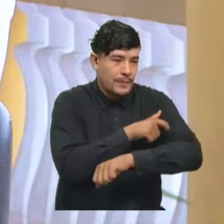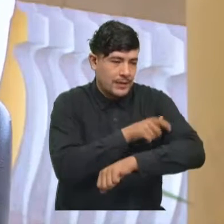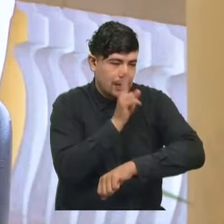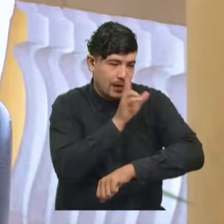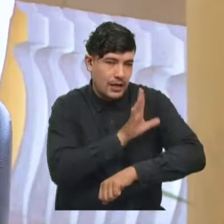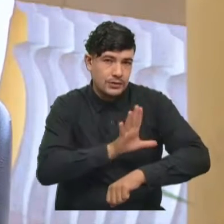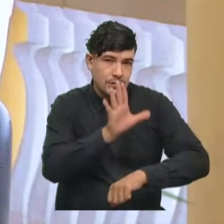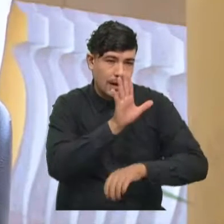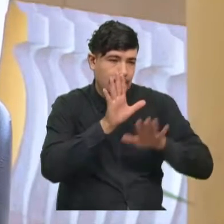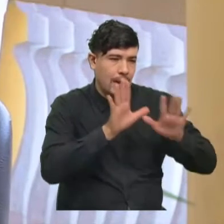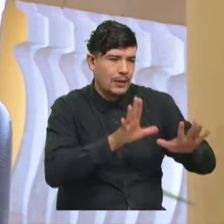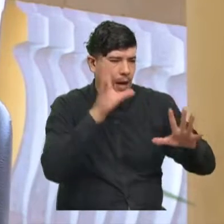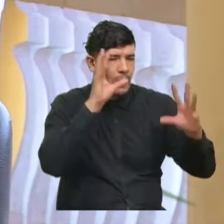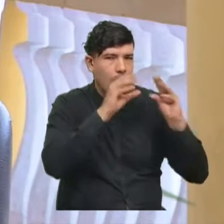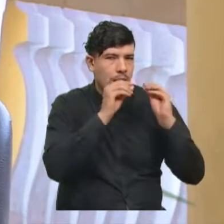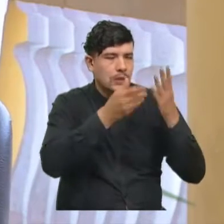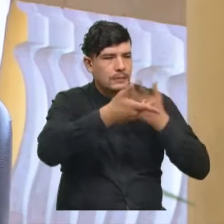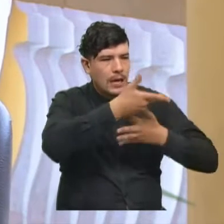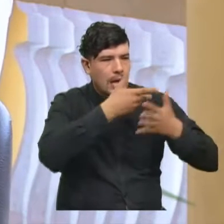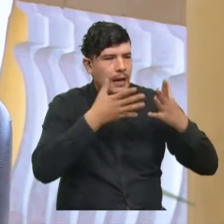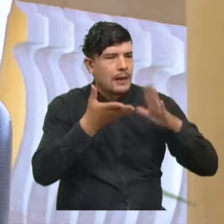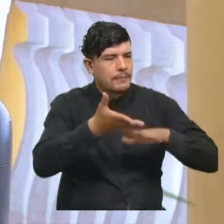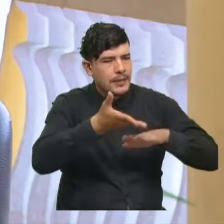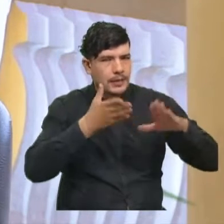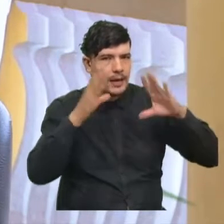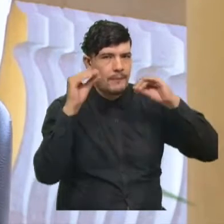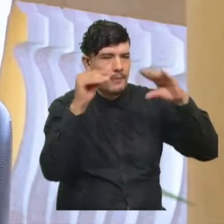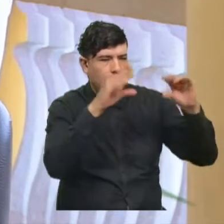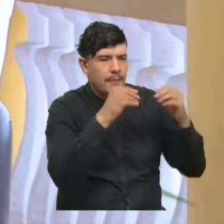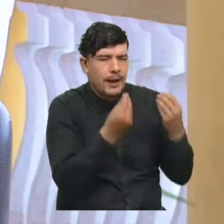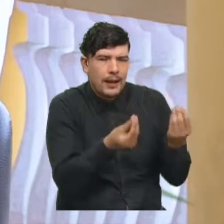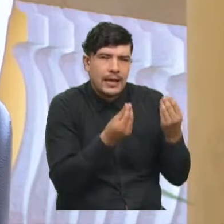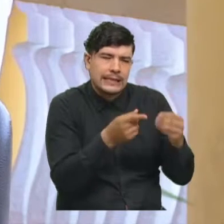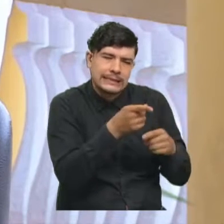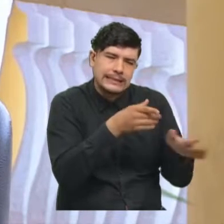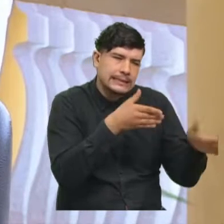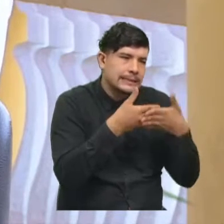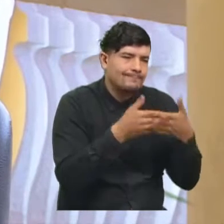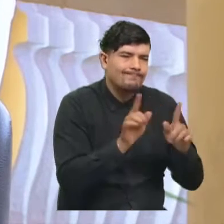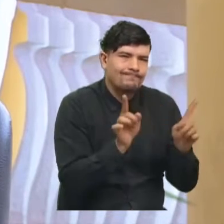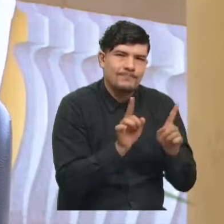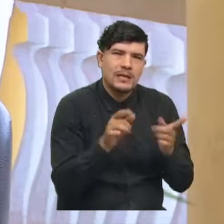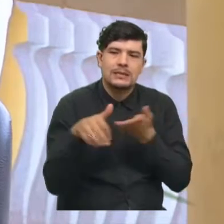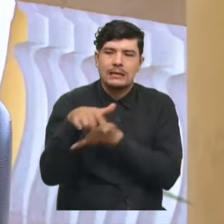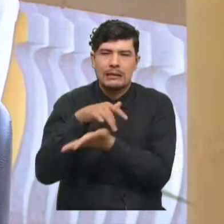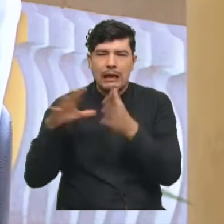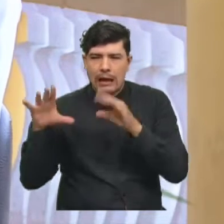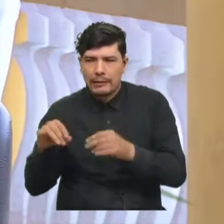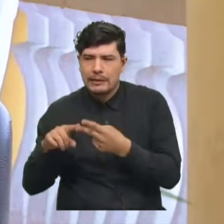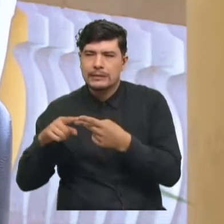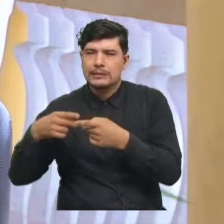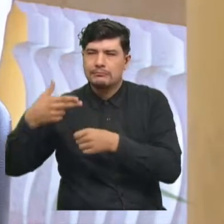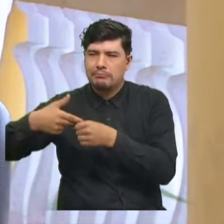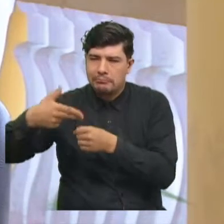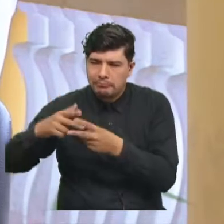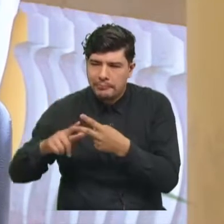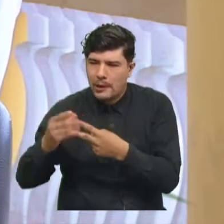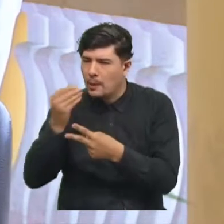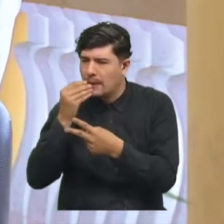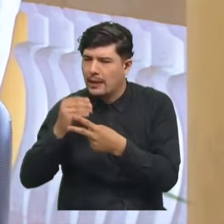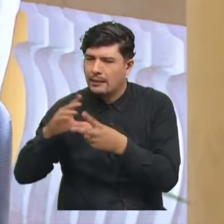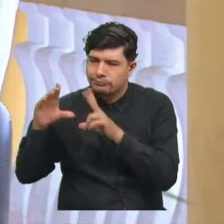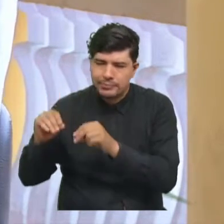también que no hayan bloqueos no sólo para que no vaya a haber desabastecimiento ni el combustible de alimentos ni